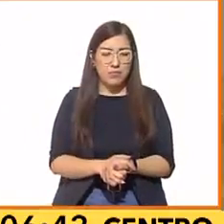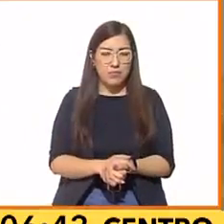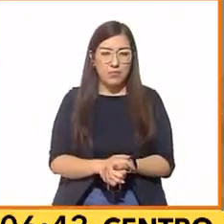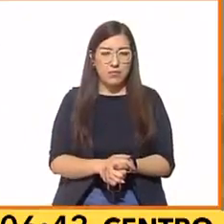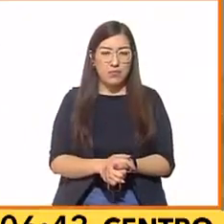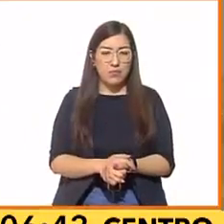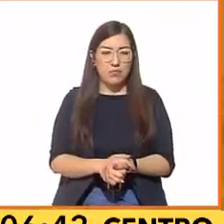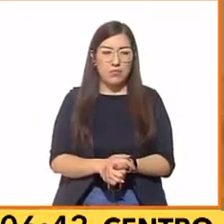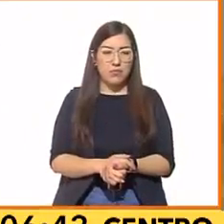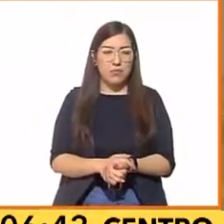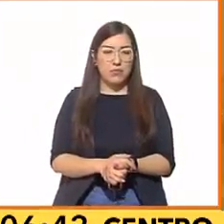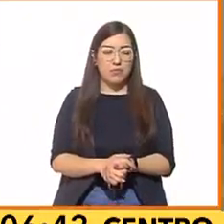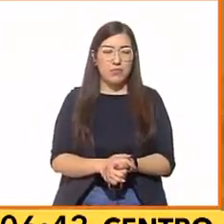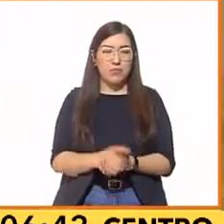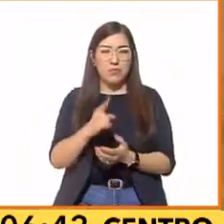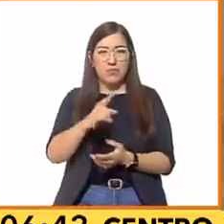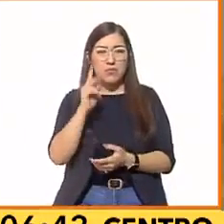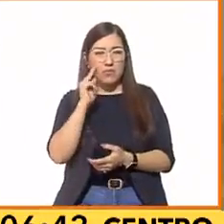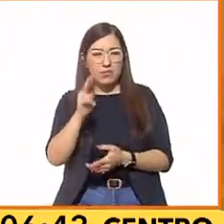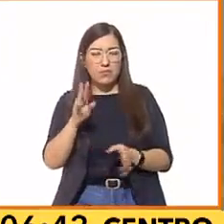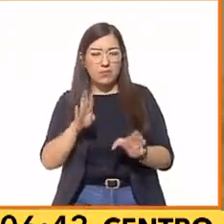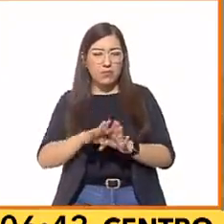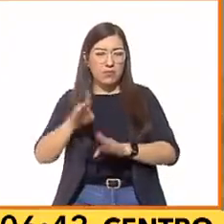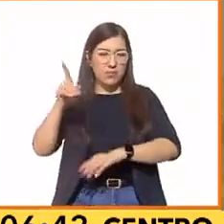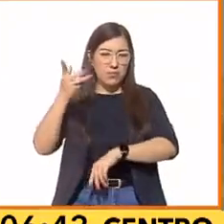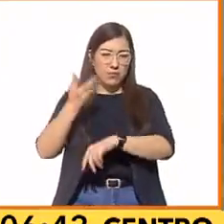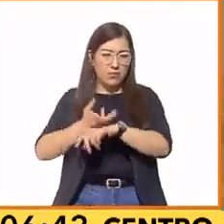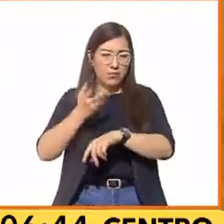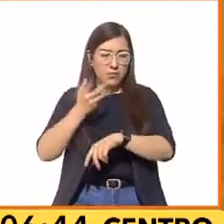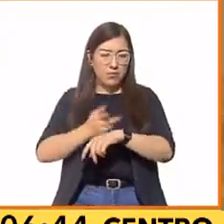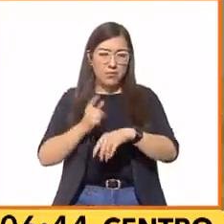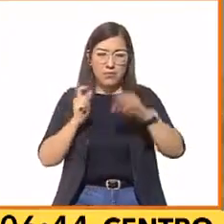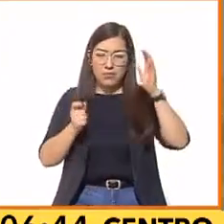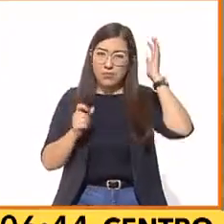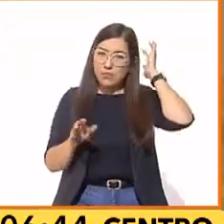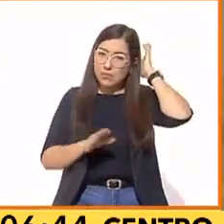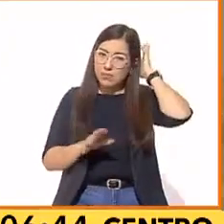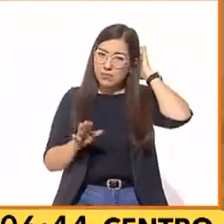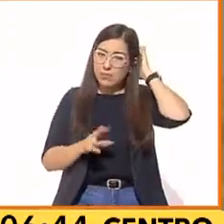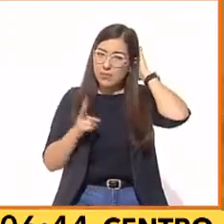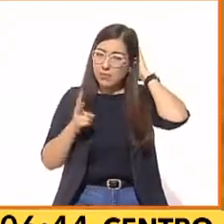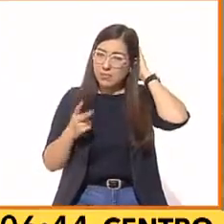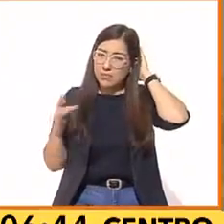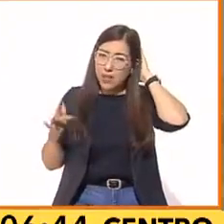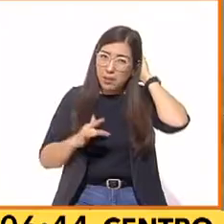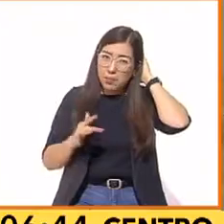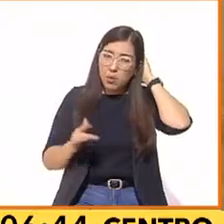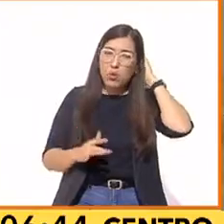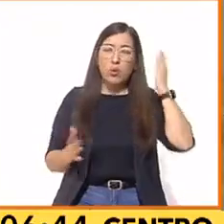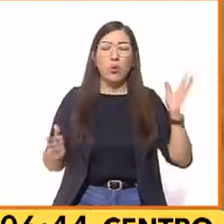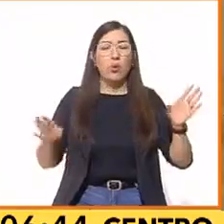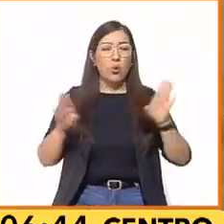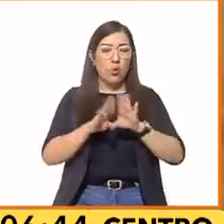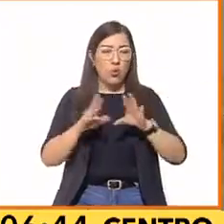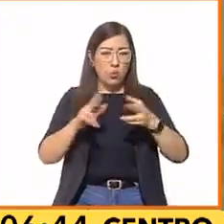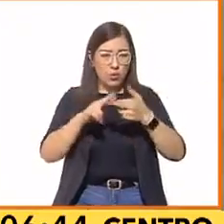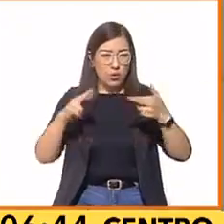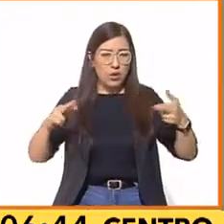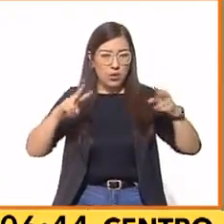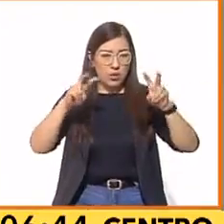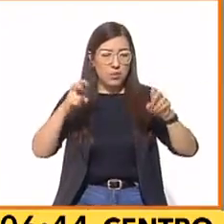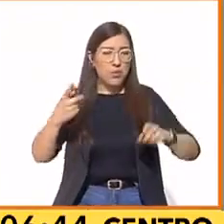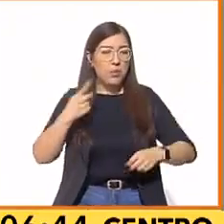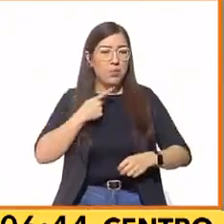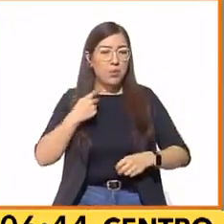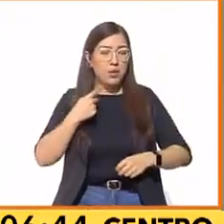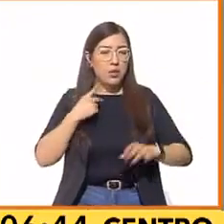esta visión de ver a Estados Unidos como en algunos momentos el aliado? ¿Cómo fue esta relación, esta política exterior, si podemos llamarla